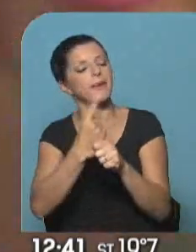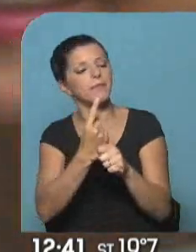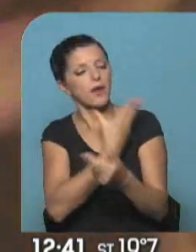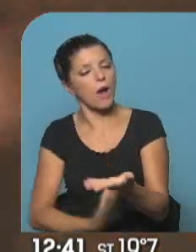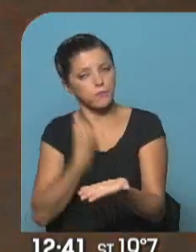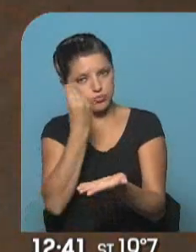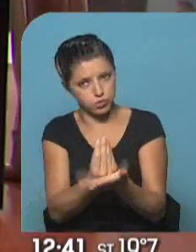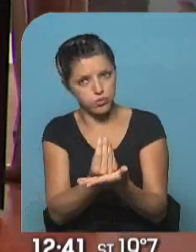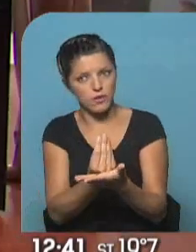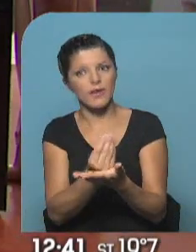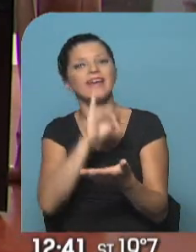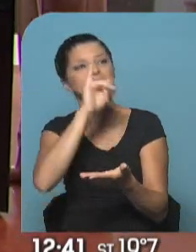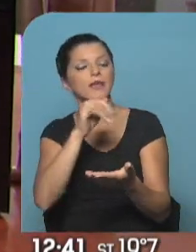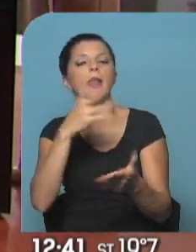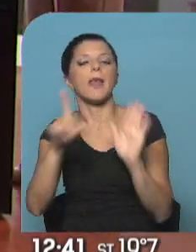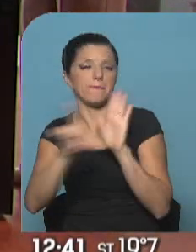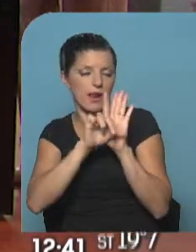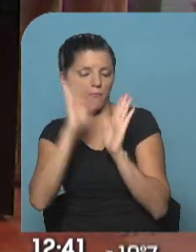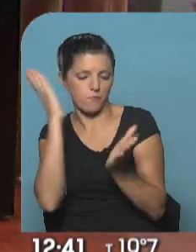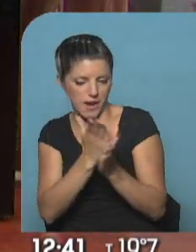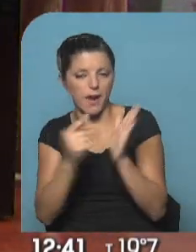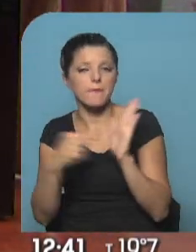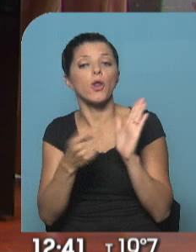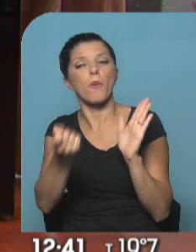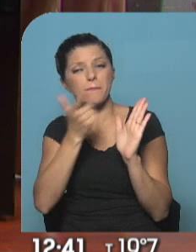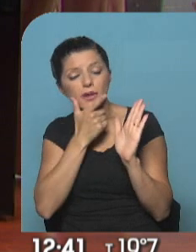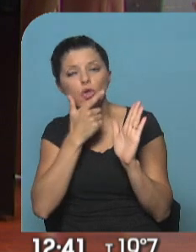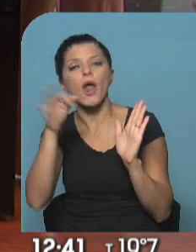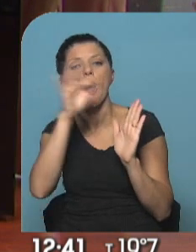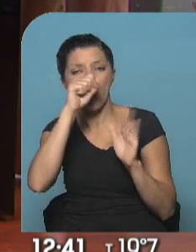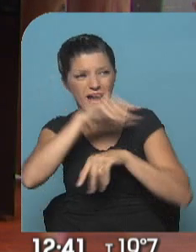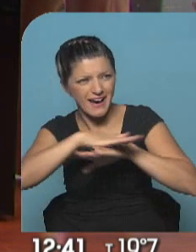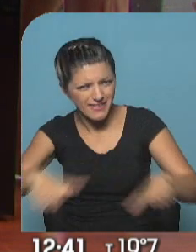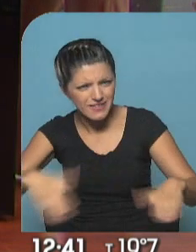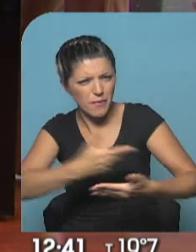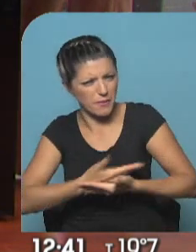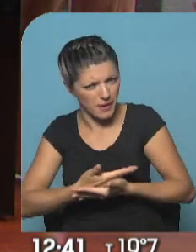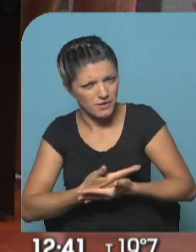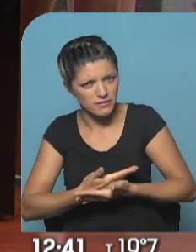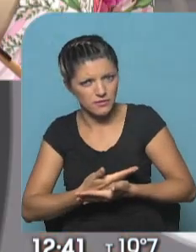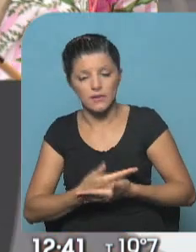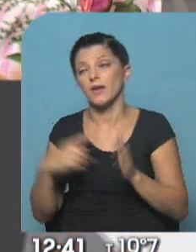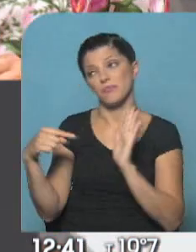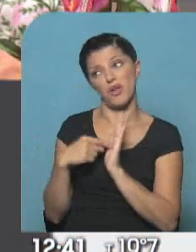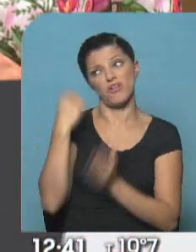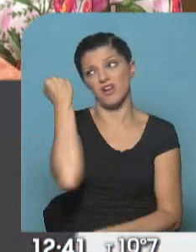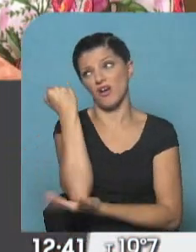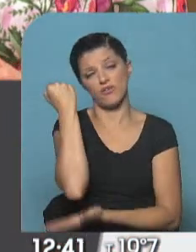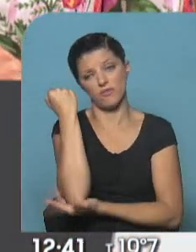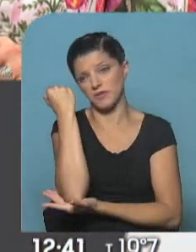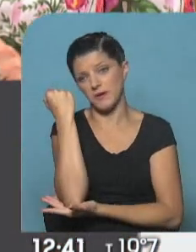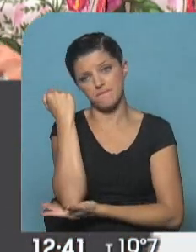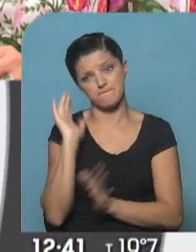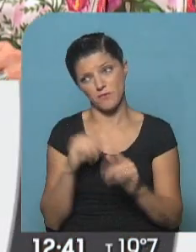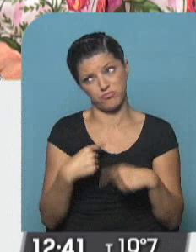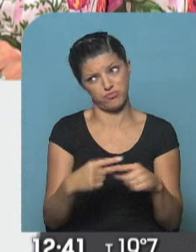la píldora, y sí el tema de los jardines, por ejemplo, de las guarderías. O sea, pero en materia económica hubo una continuidad absoluta. Sí, definitivamente.